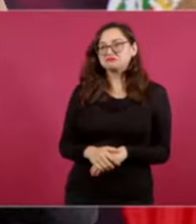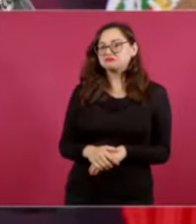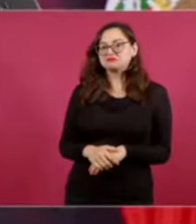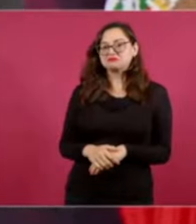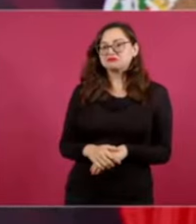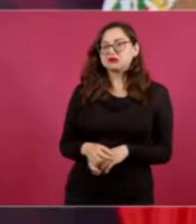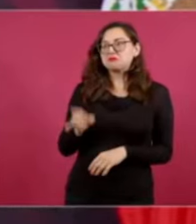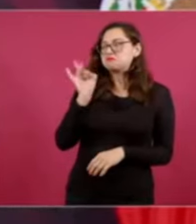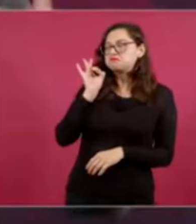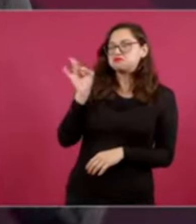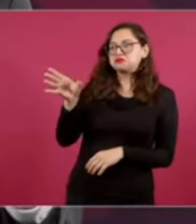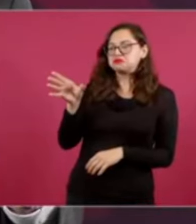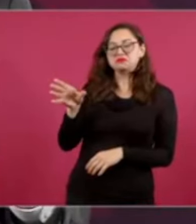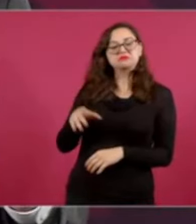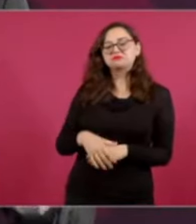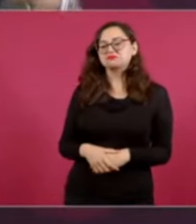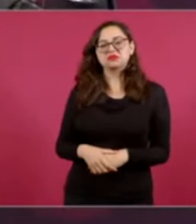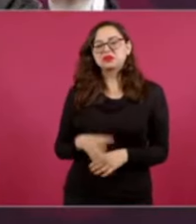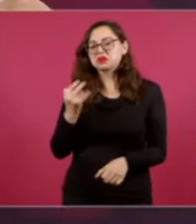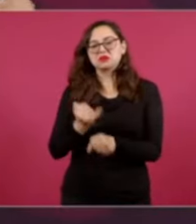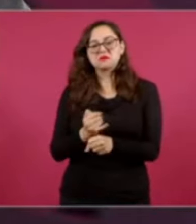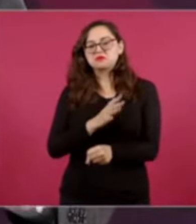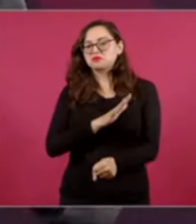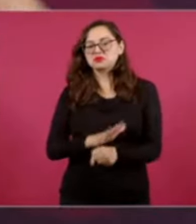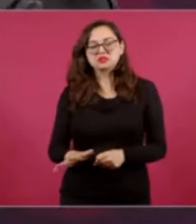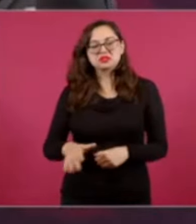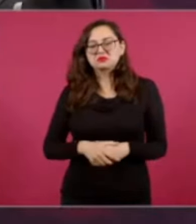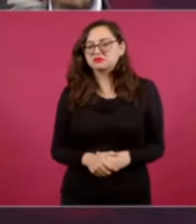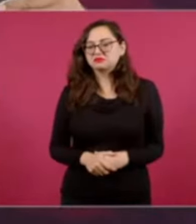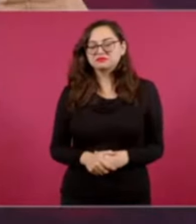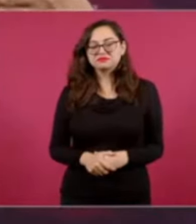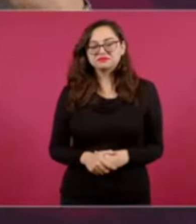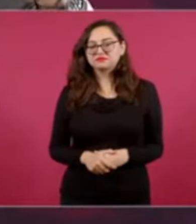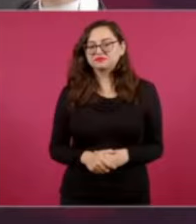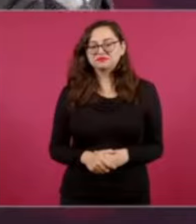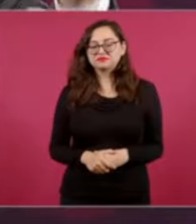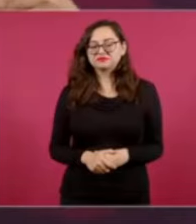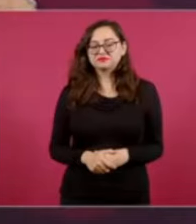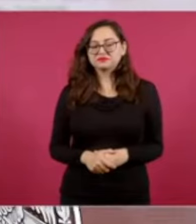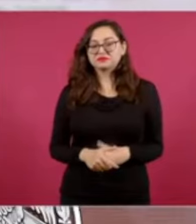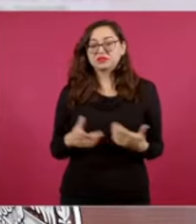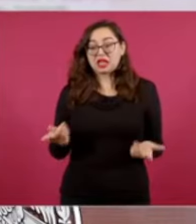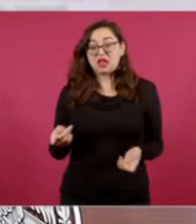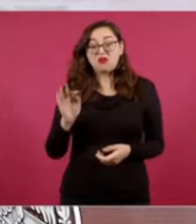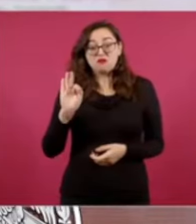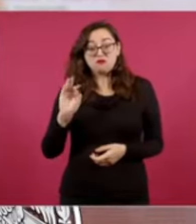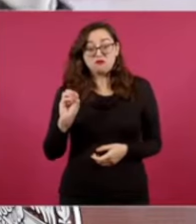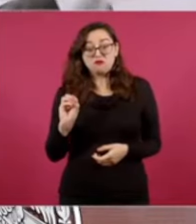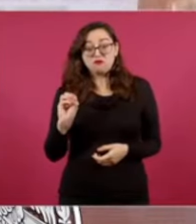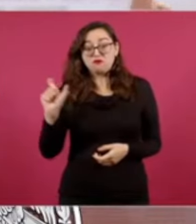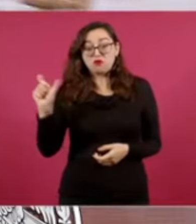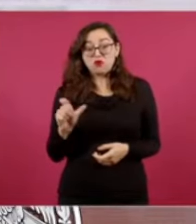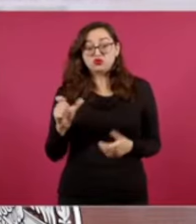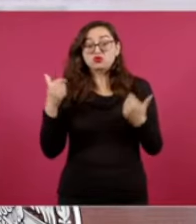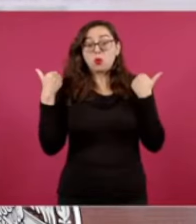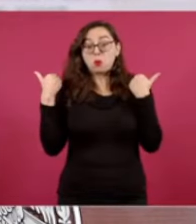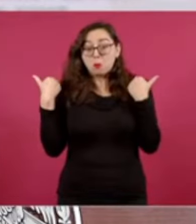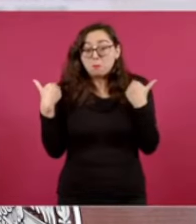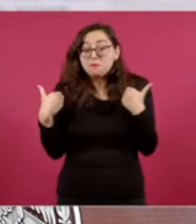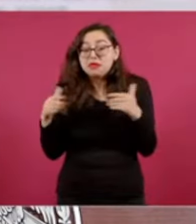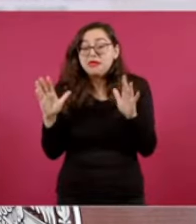no hubiésemos ganado, porque ganamos en la elección siguiente. Nos robaron la